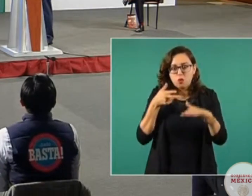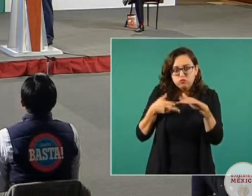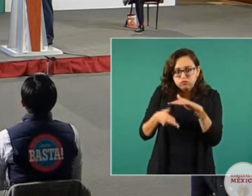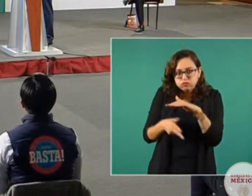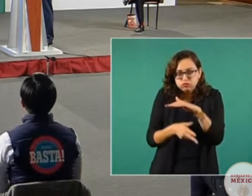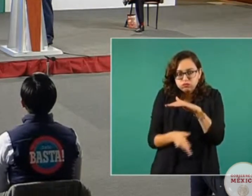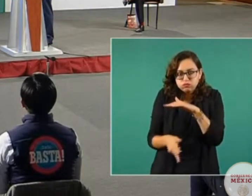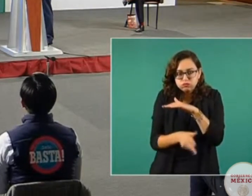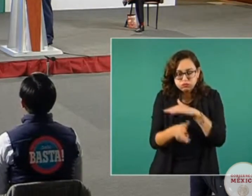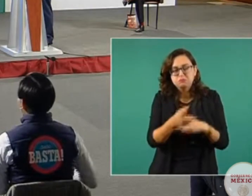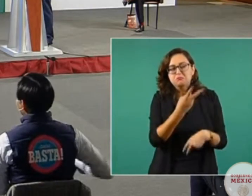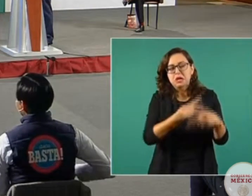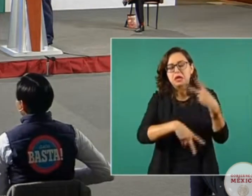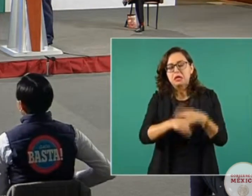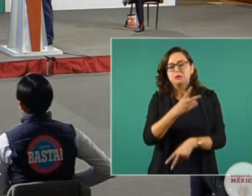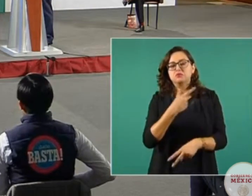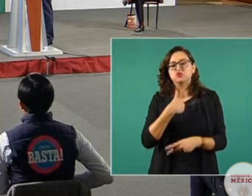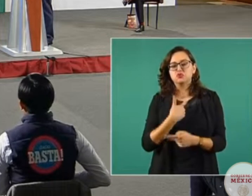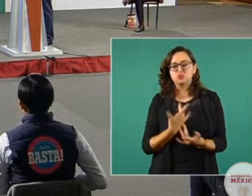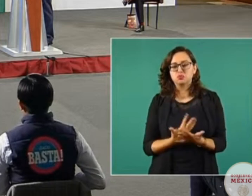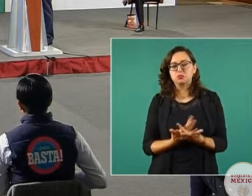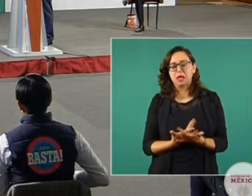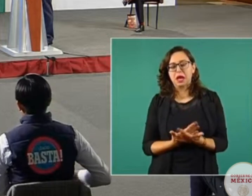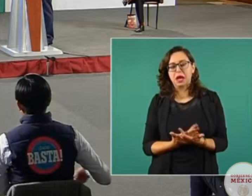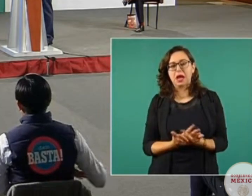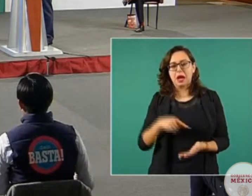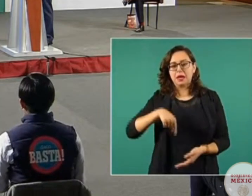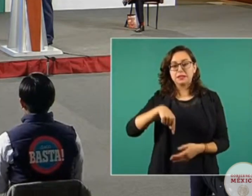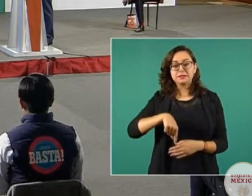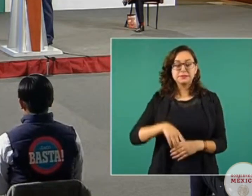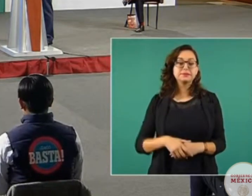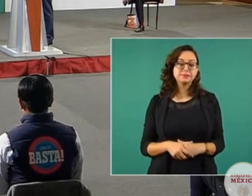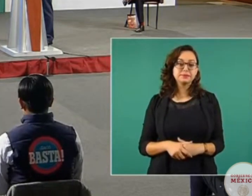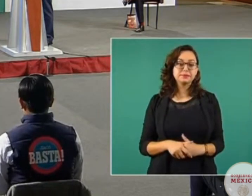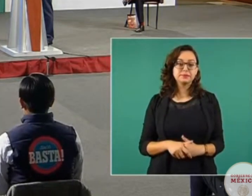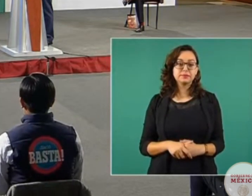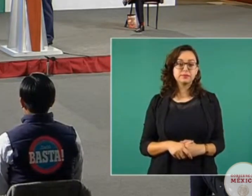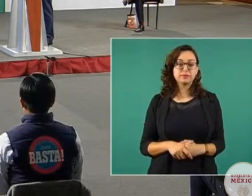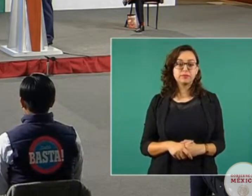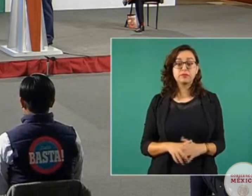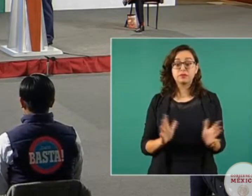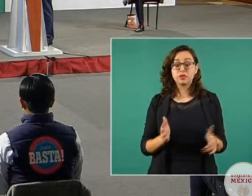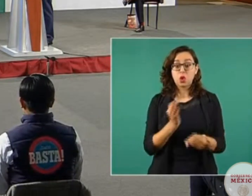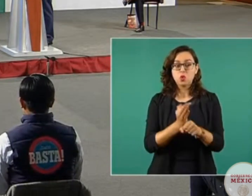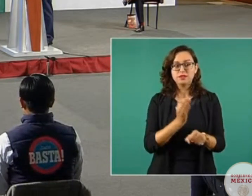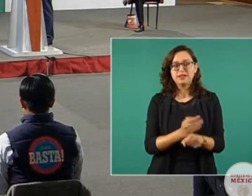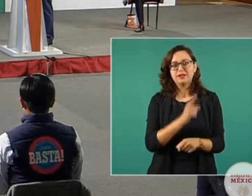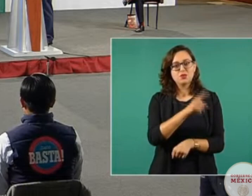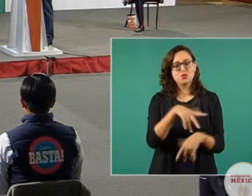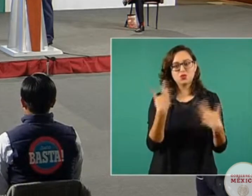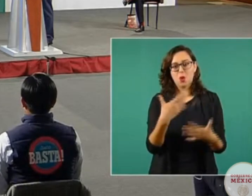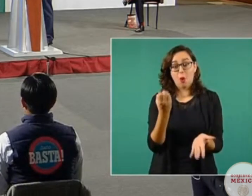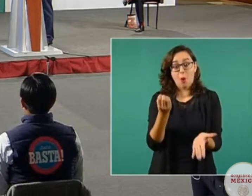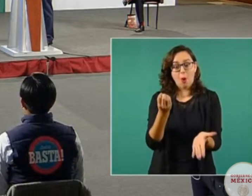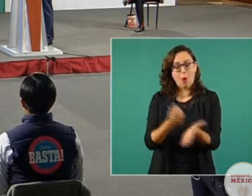Zurda, dirían en mi pueblo, porque me trae el oro de Moscú.